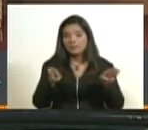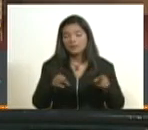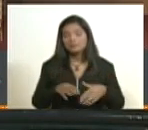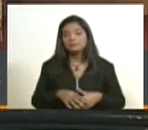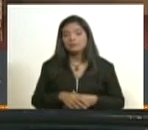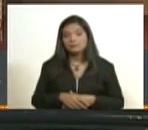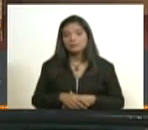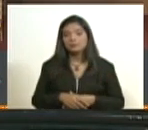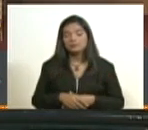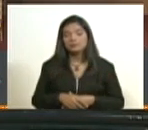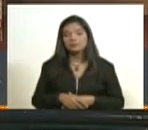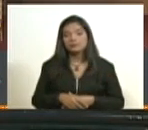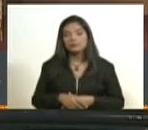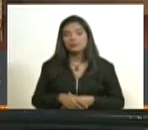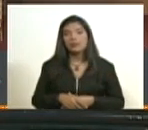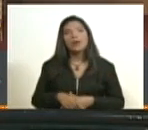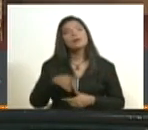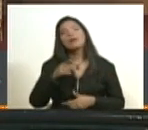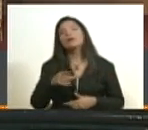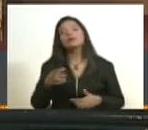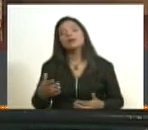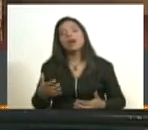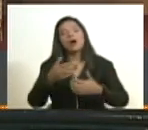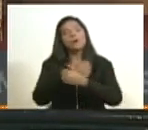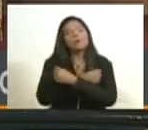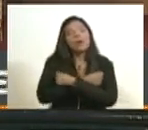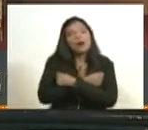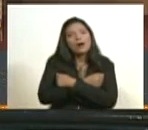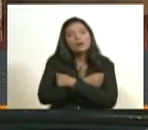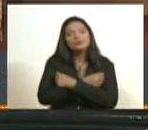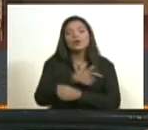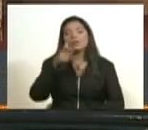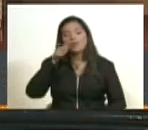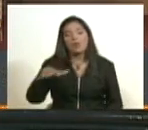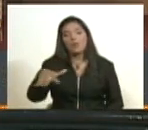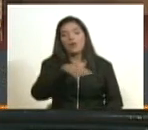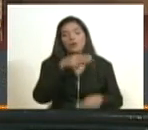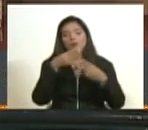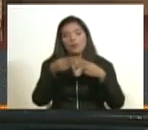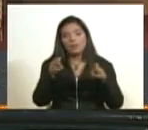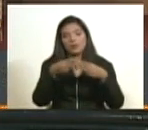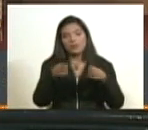Y recibimos el abrazo amoroso del pueblo panameño